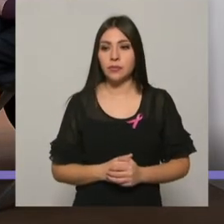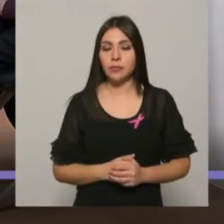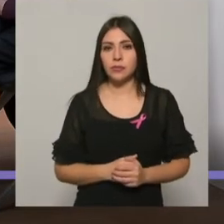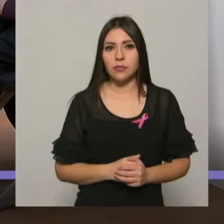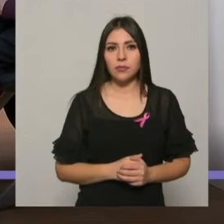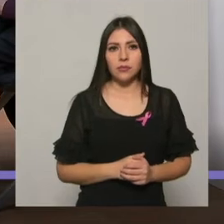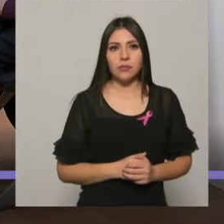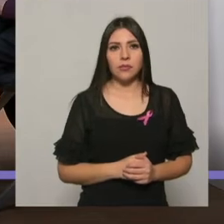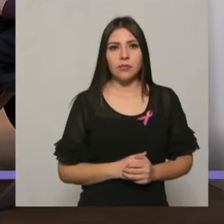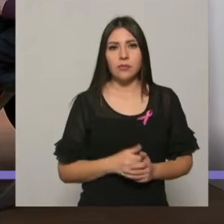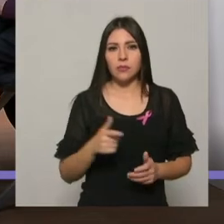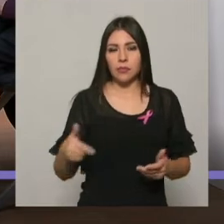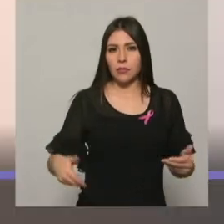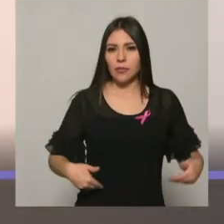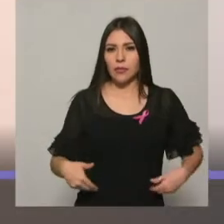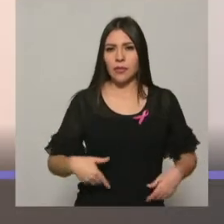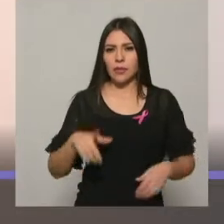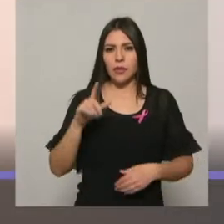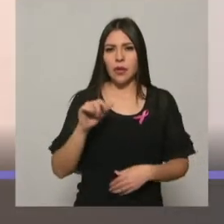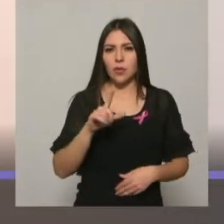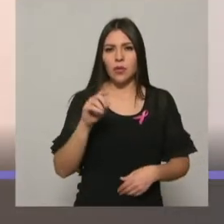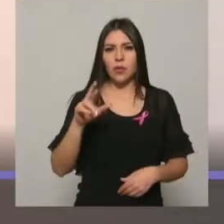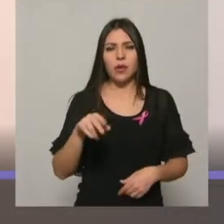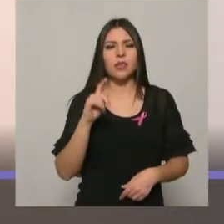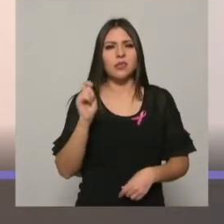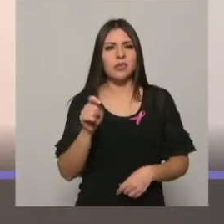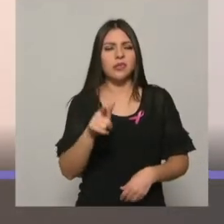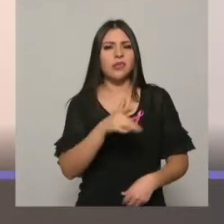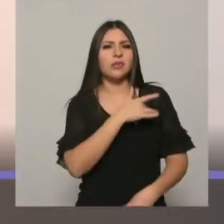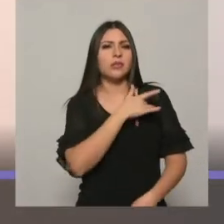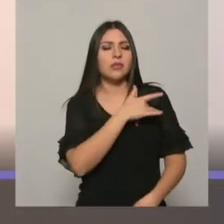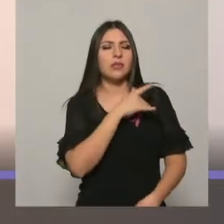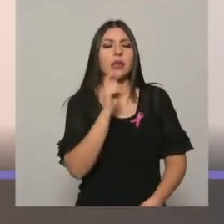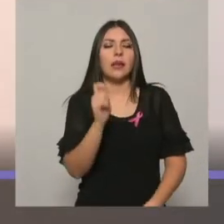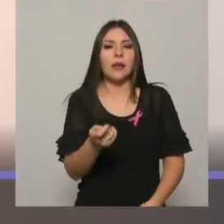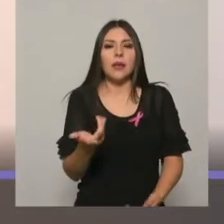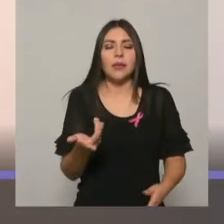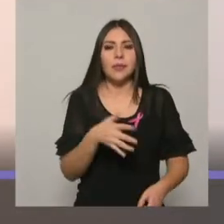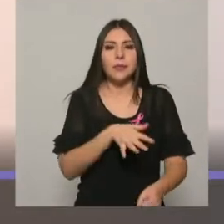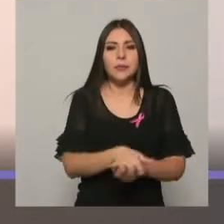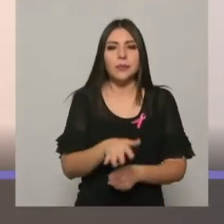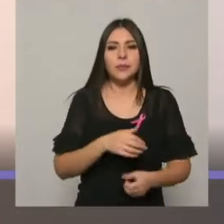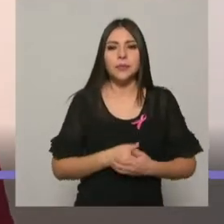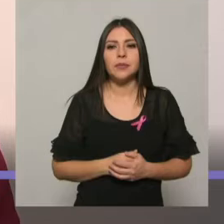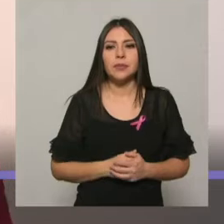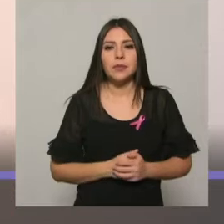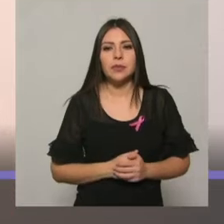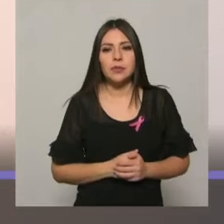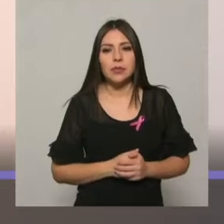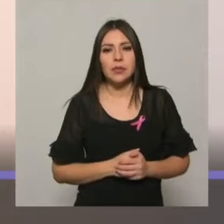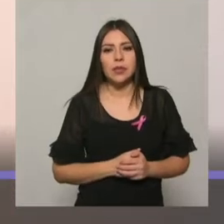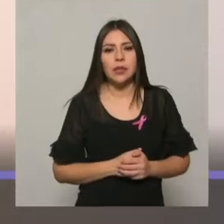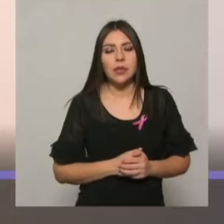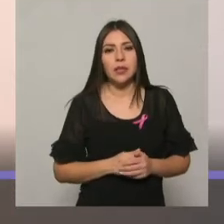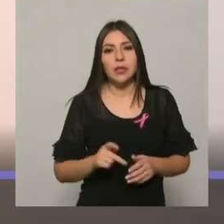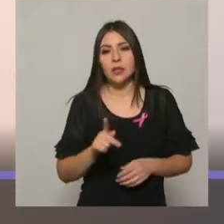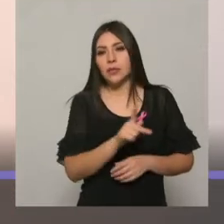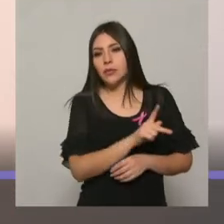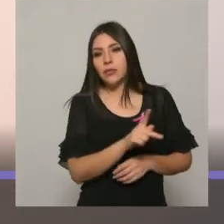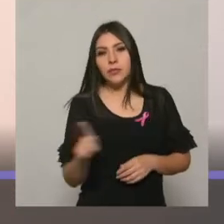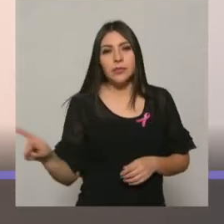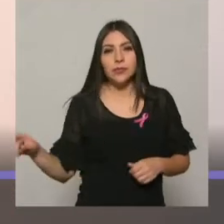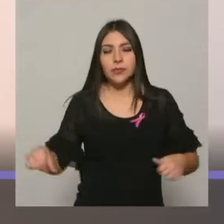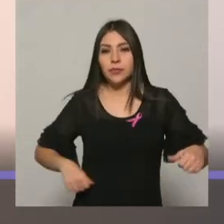puesta en escena de La Llorona? Bueno, de hecho allá, todos los actores, el 80% somos nativos de